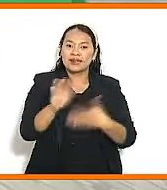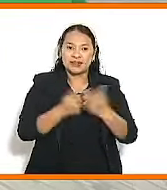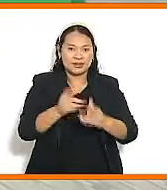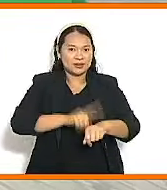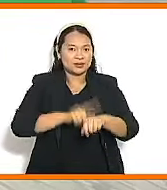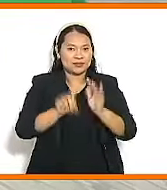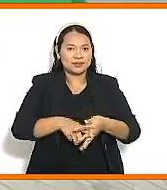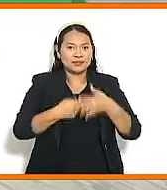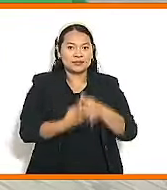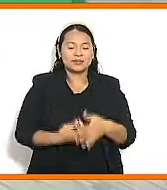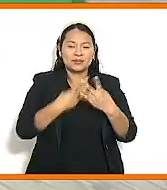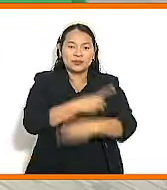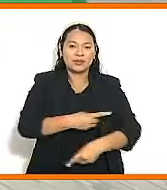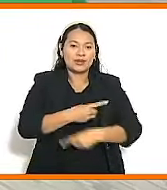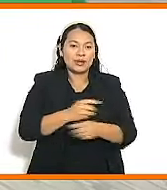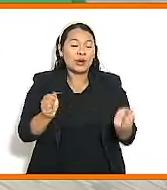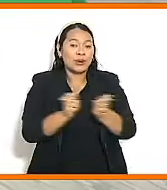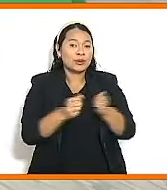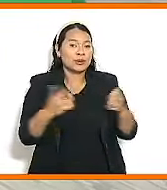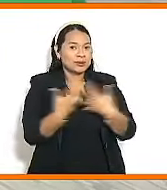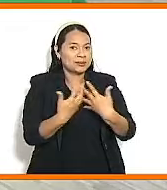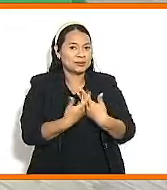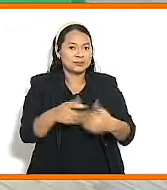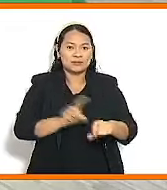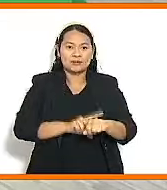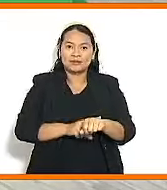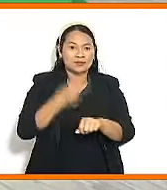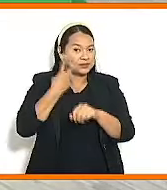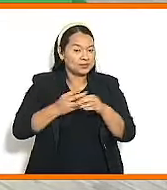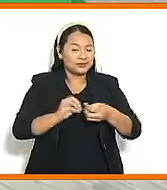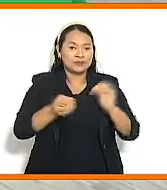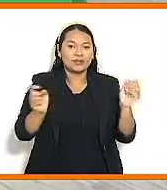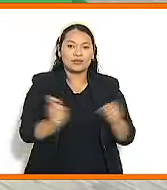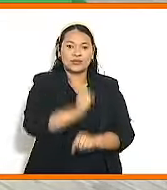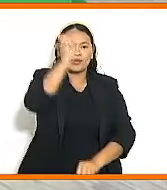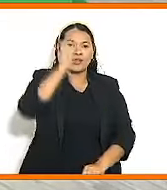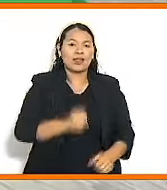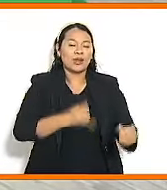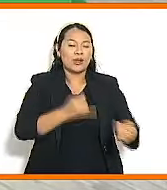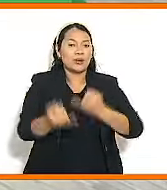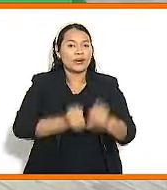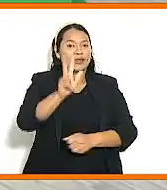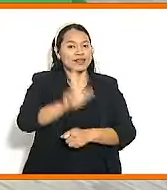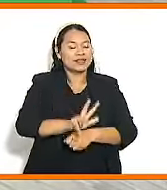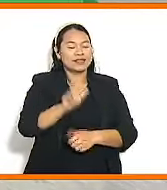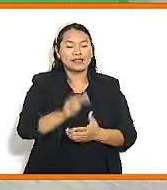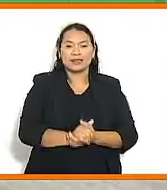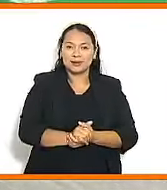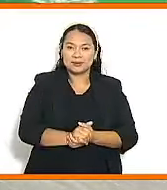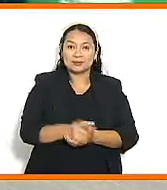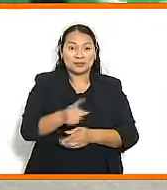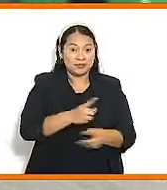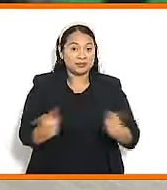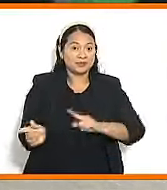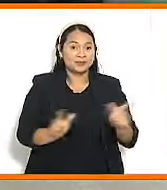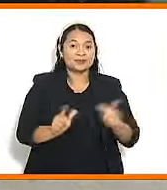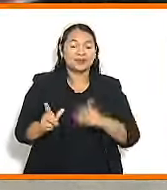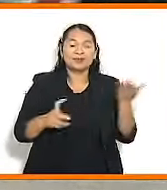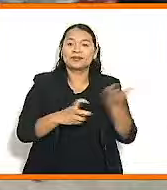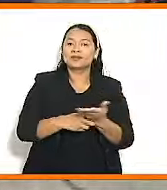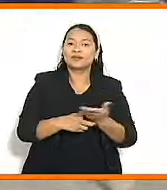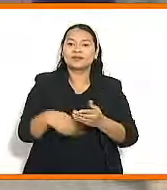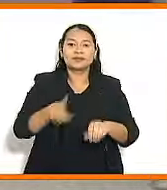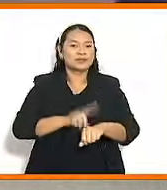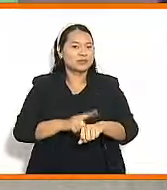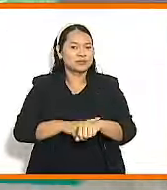nuestra diversión y Kenia te dará a conocer los tres dígitos que forman el número ganador junto a Jugatres. Así es, Tatiana. Atento, boleto en mano, porque daremos a